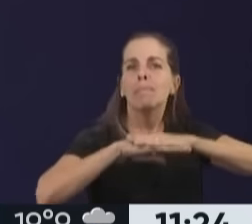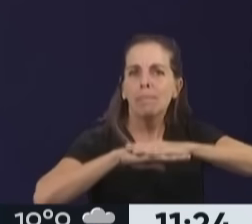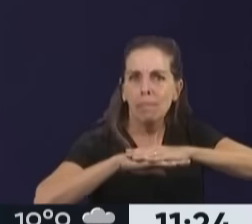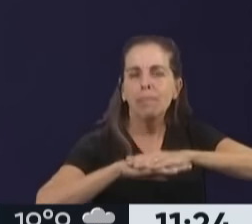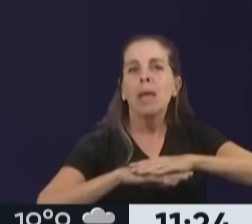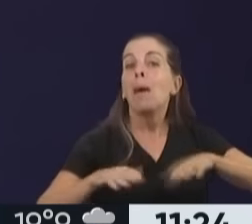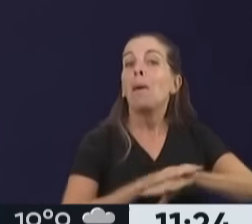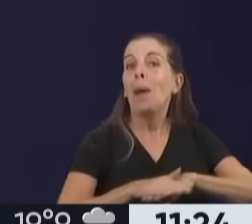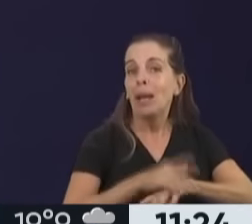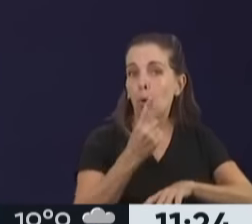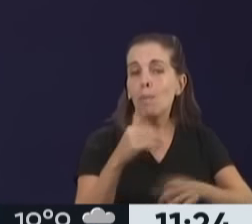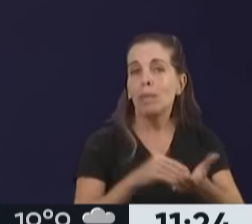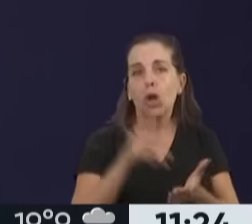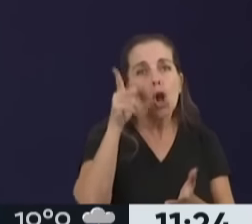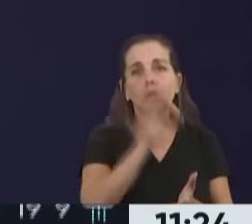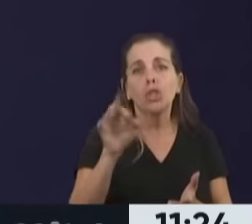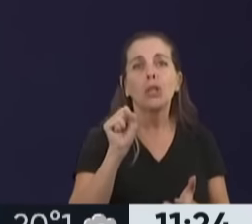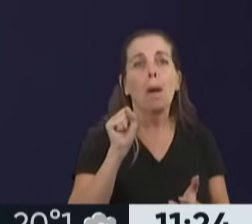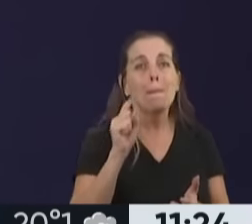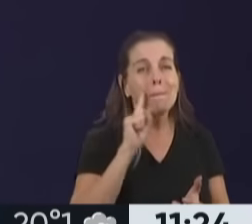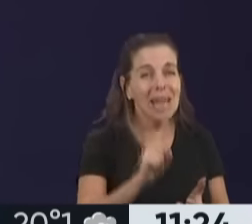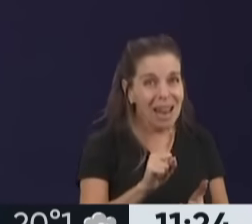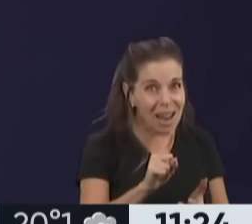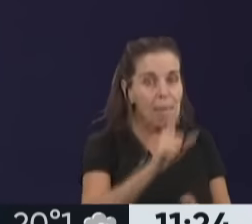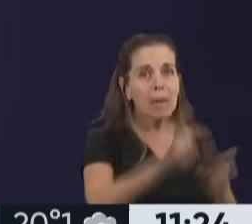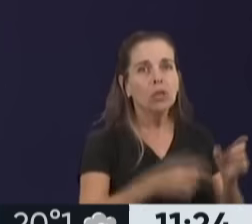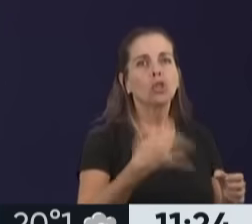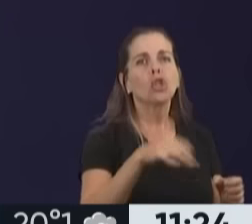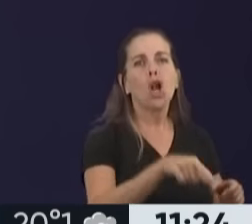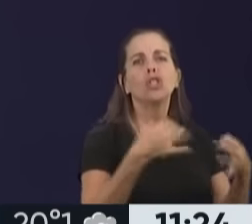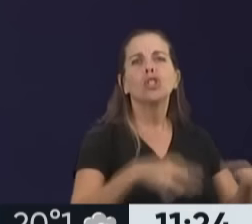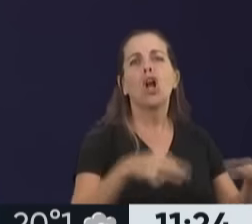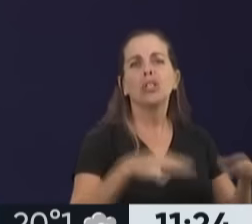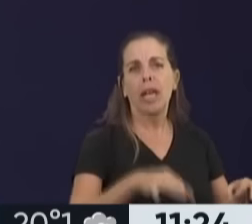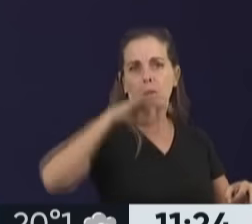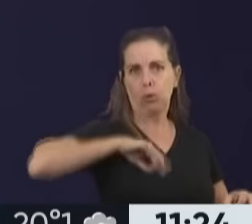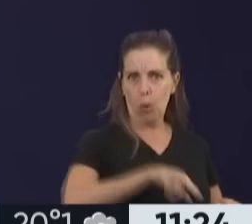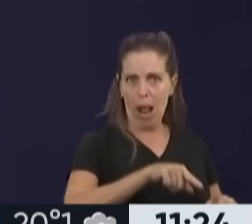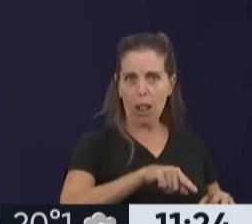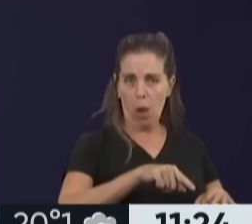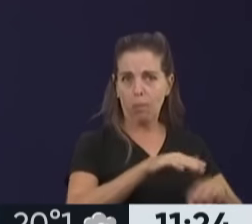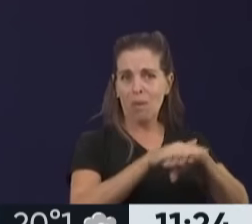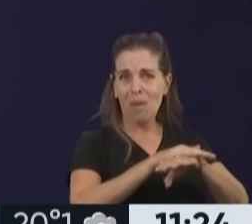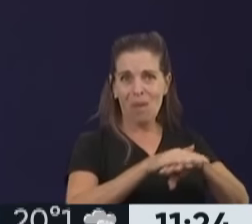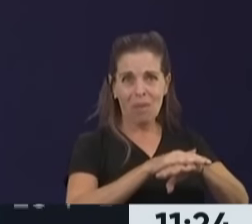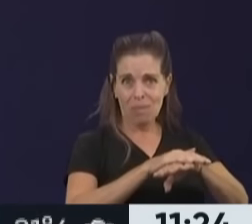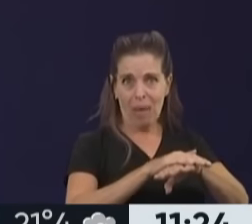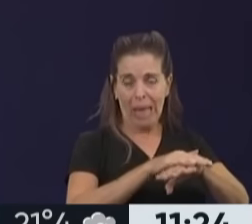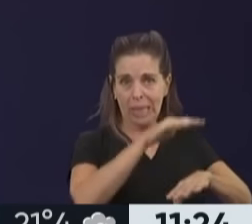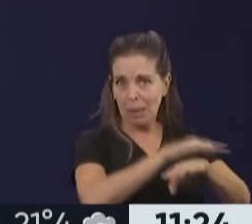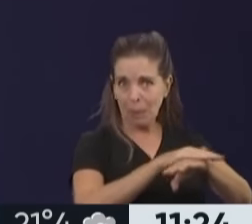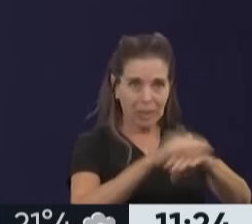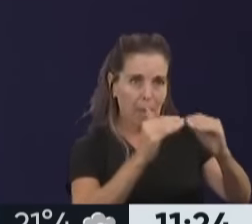es 1,800000 para solteros se lo denomina así popularmente en realidad Cuando no tenés nada para para deducir en